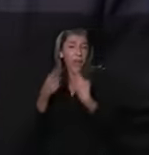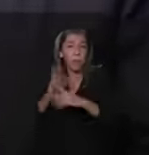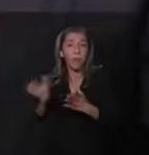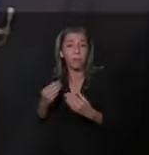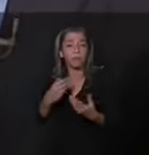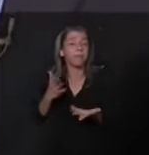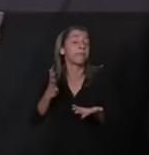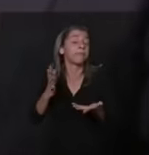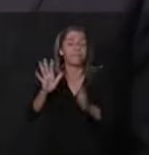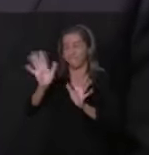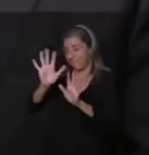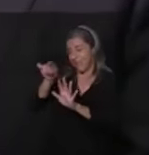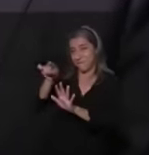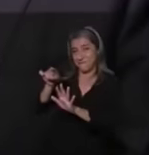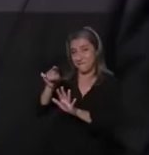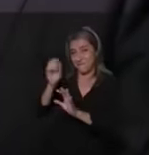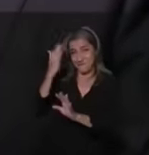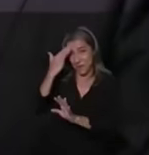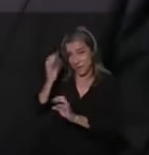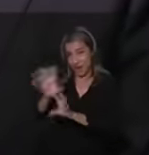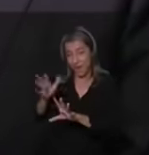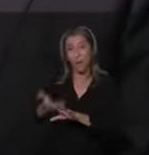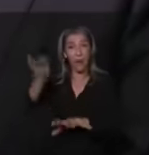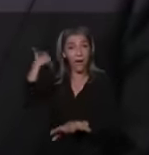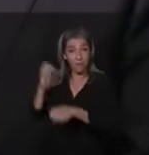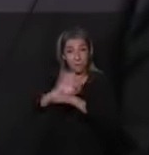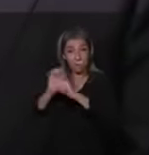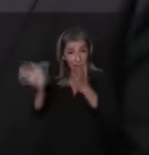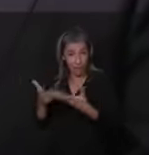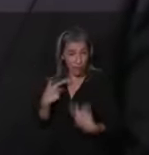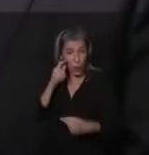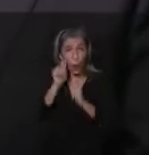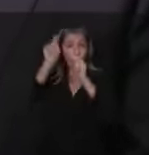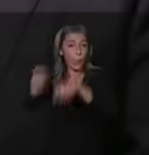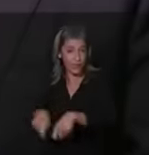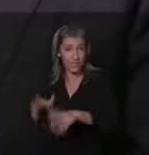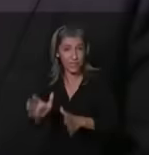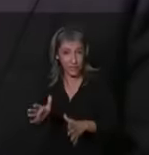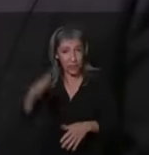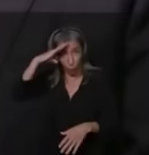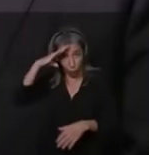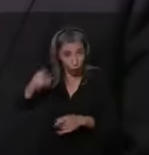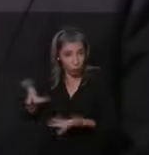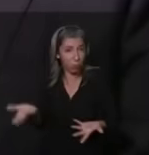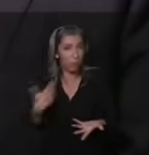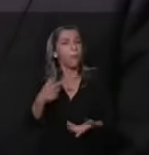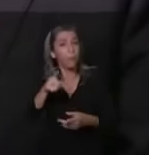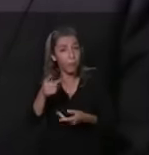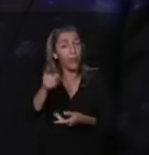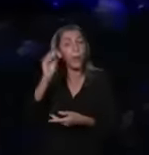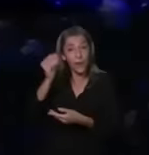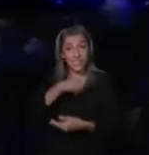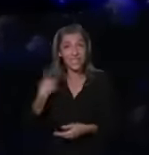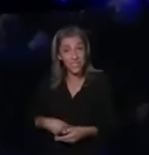yo lo visité a Bolsonaro en Brasil en medio de la pandemia. Pero te vuelvo a preguntar, ¿vas a mantener la relación con Brasil y con China? ¿Sí